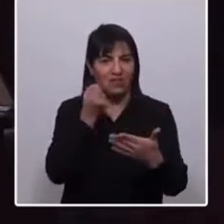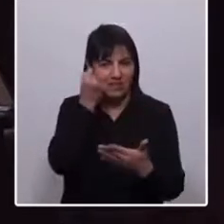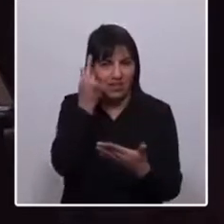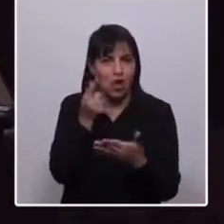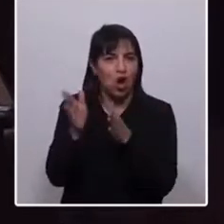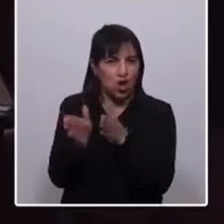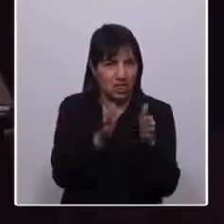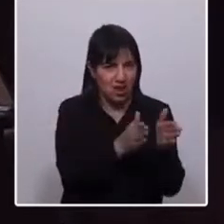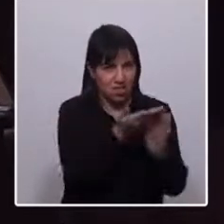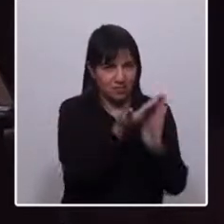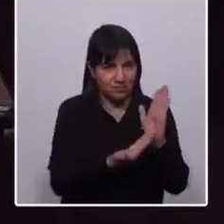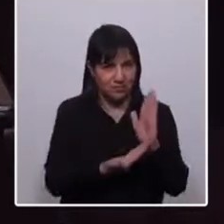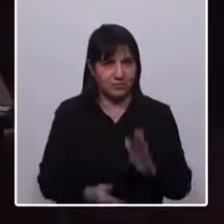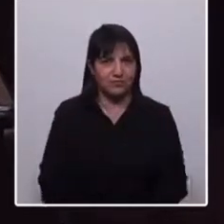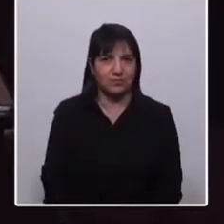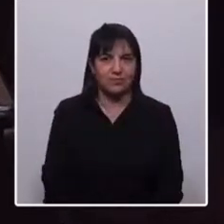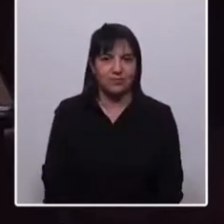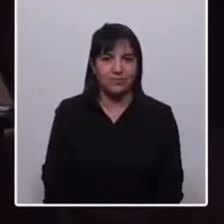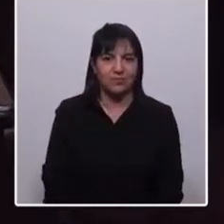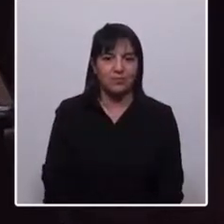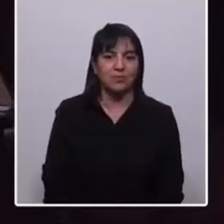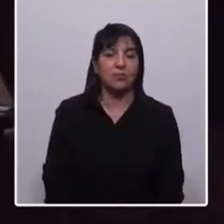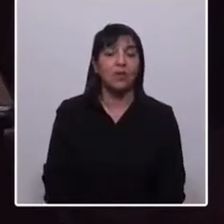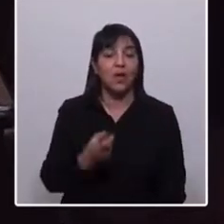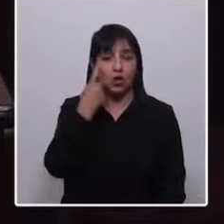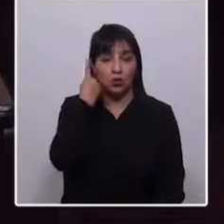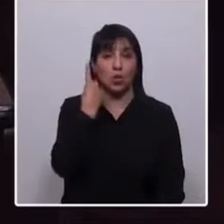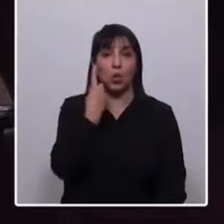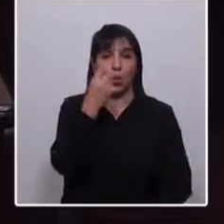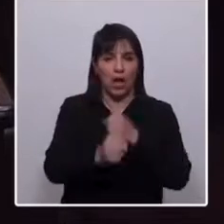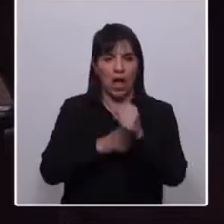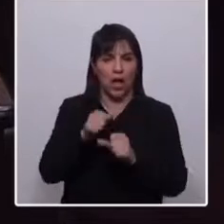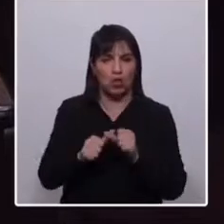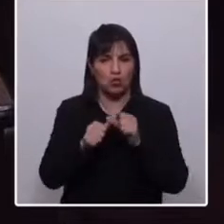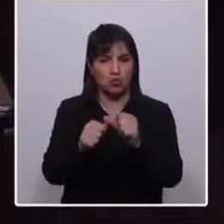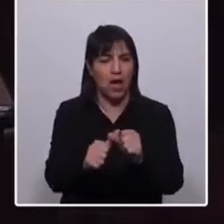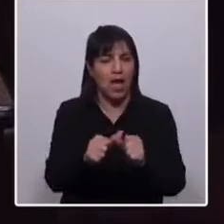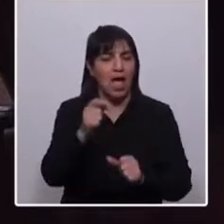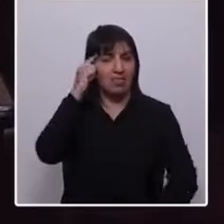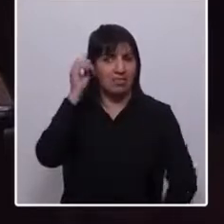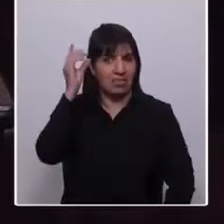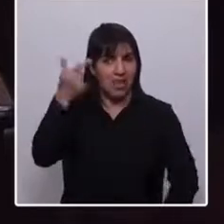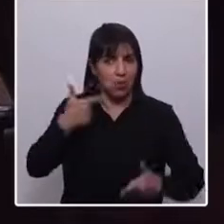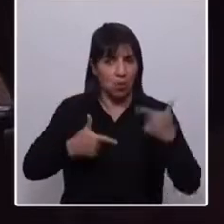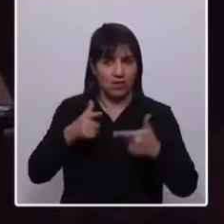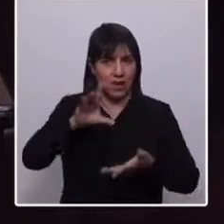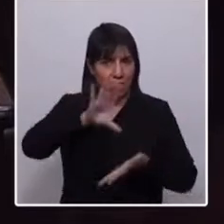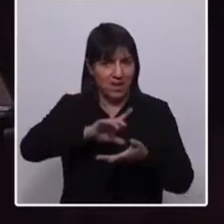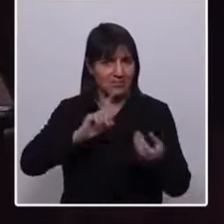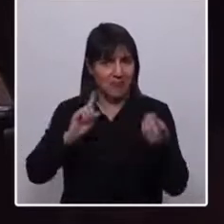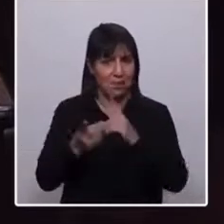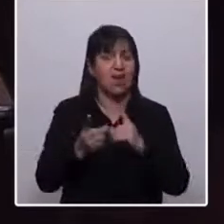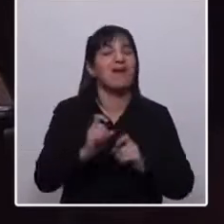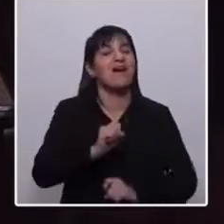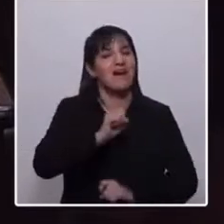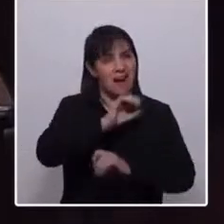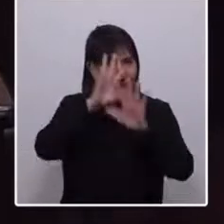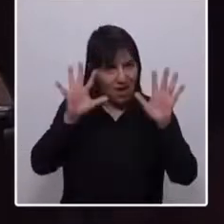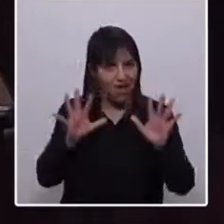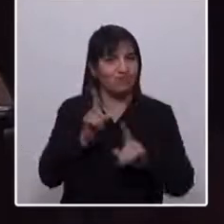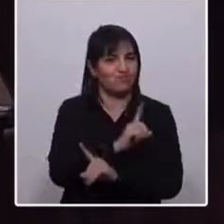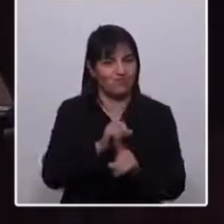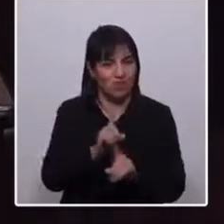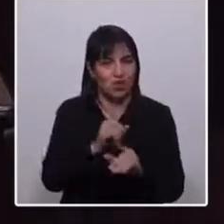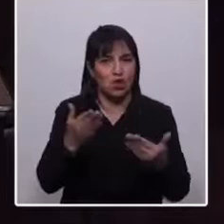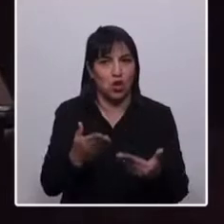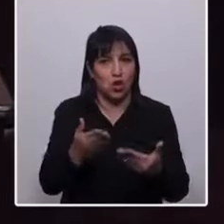ordenado. Era consciente que en un año nos iban a cambiar las lógicas de la política de este país. Eso lo tenía claro, porque aquí entré sin